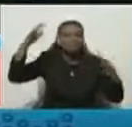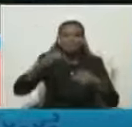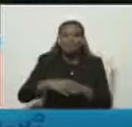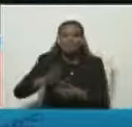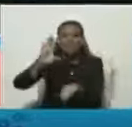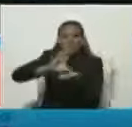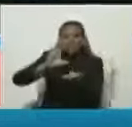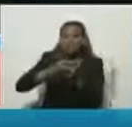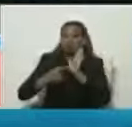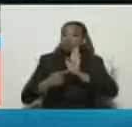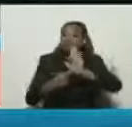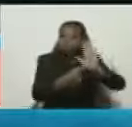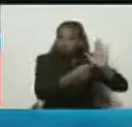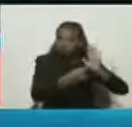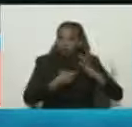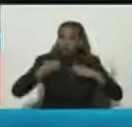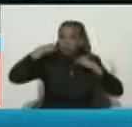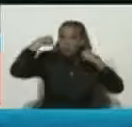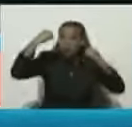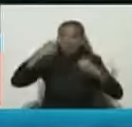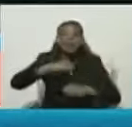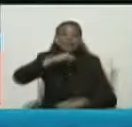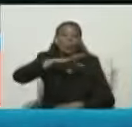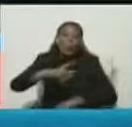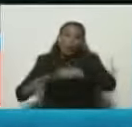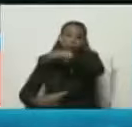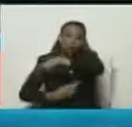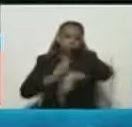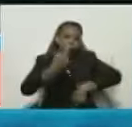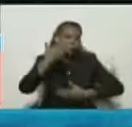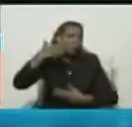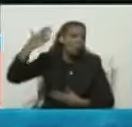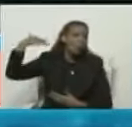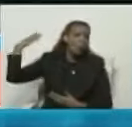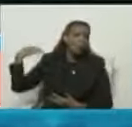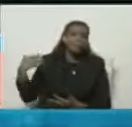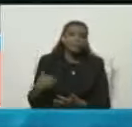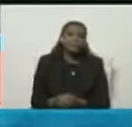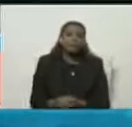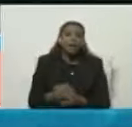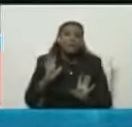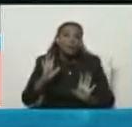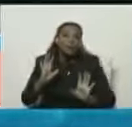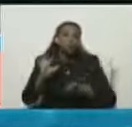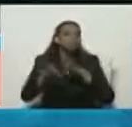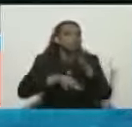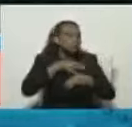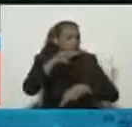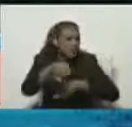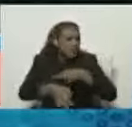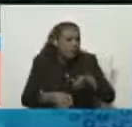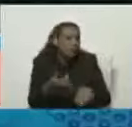ciudad ejemplar, patriótica y revolucionaria. Pero